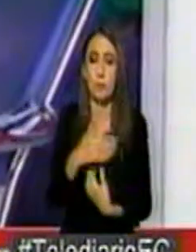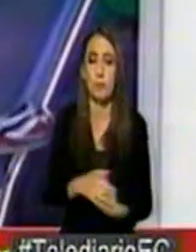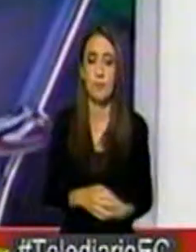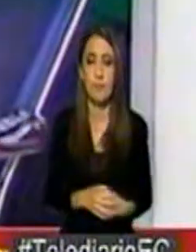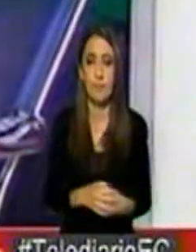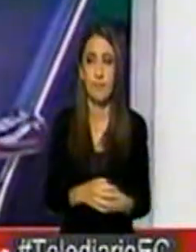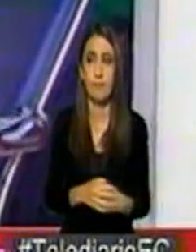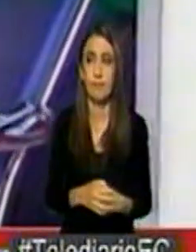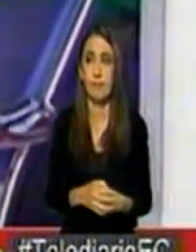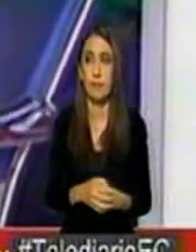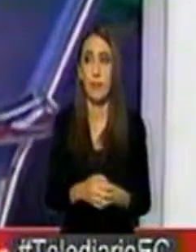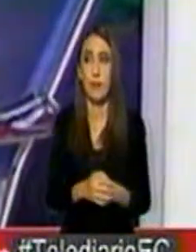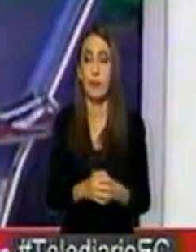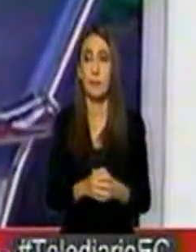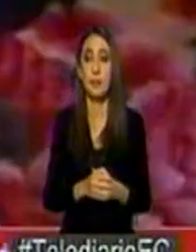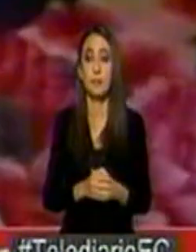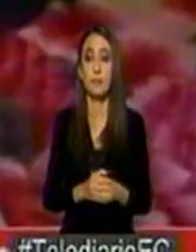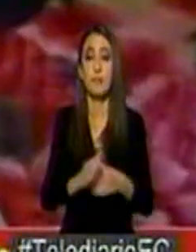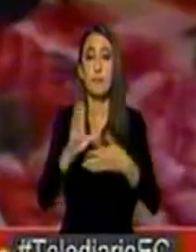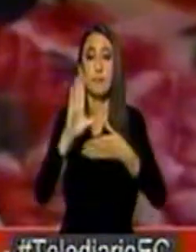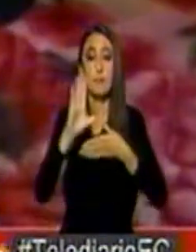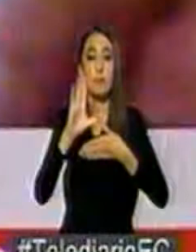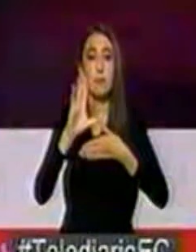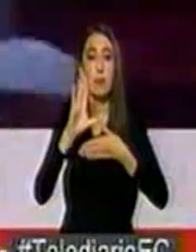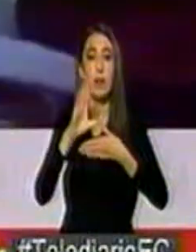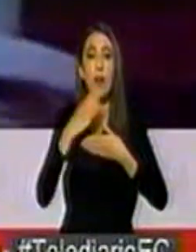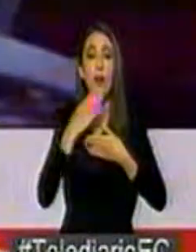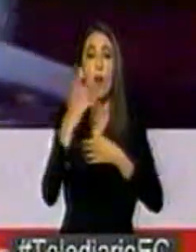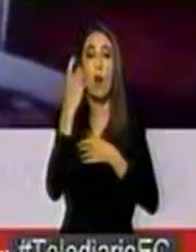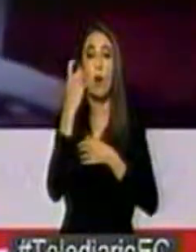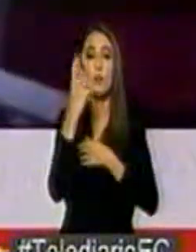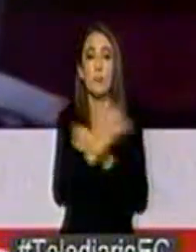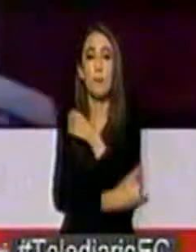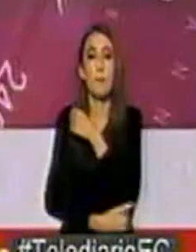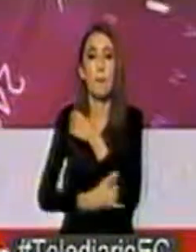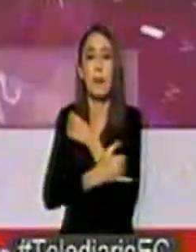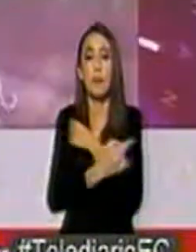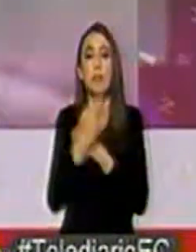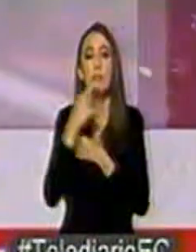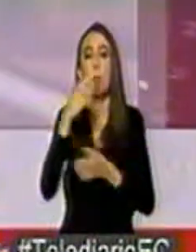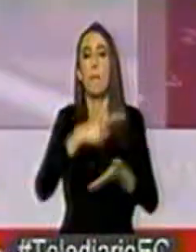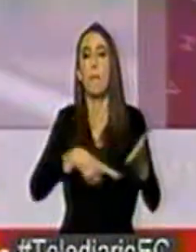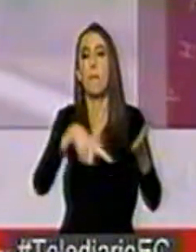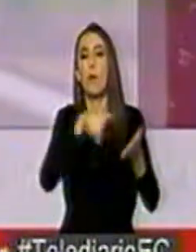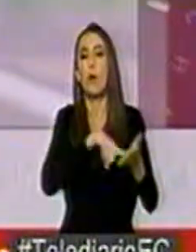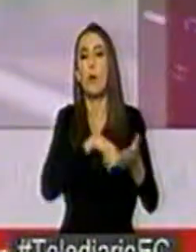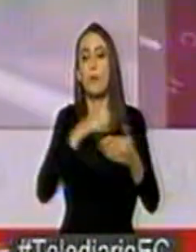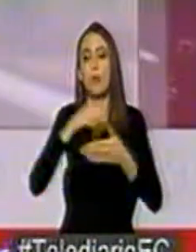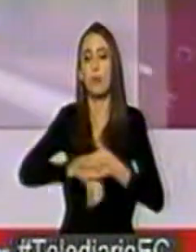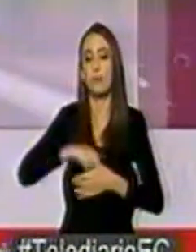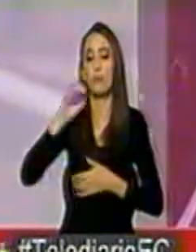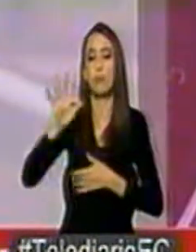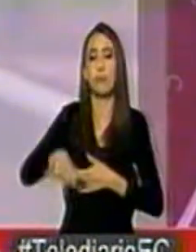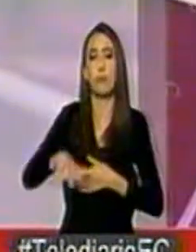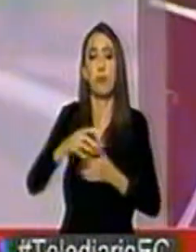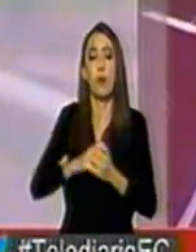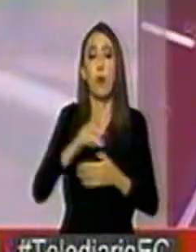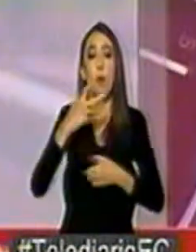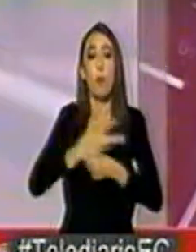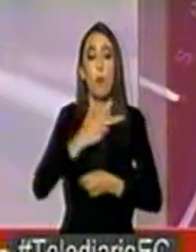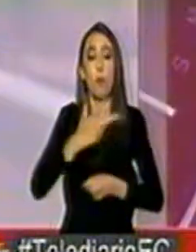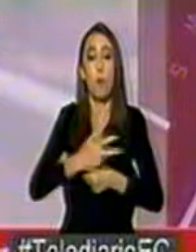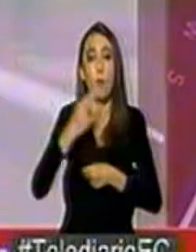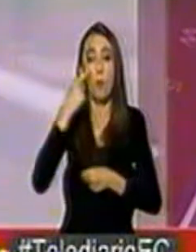en el continente americano 11 países siguen prohibiendo interrumpir un embarazo producto de violaciones guatemala